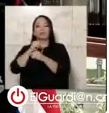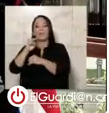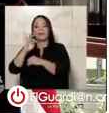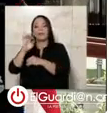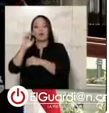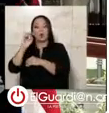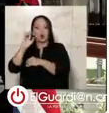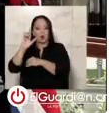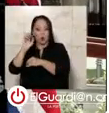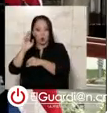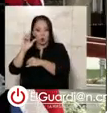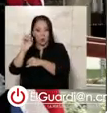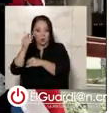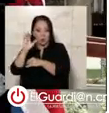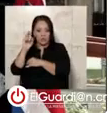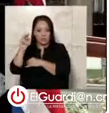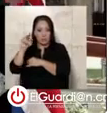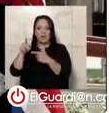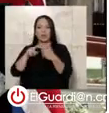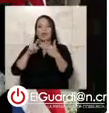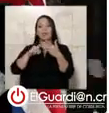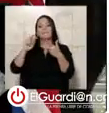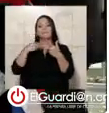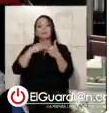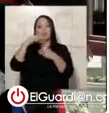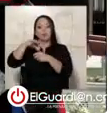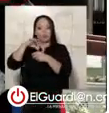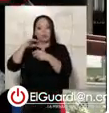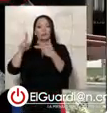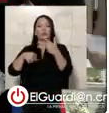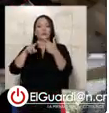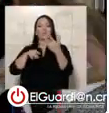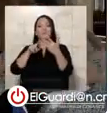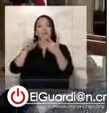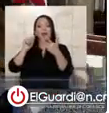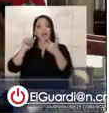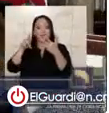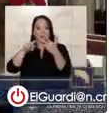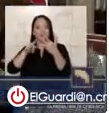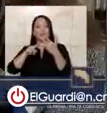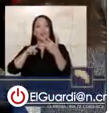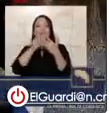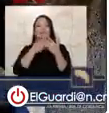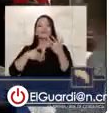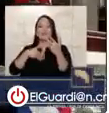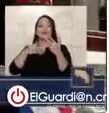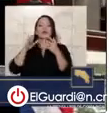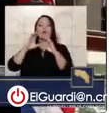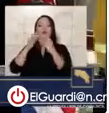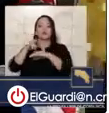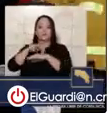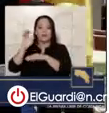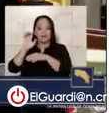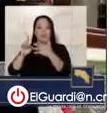el señor Fernando Vargas, viceministro de Agricultura, el señor Alejandro Picado, presidente ejecutivo de la